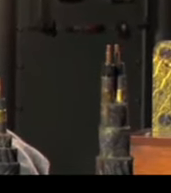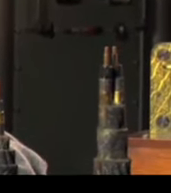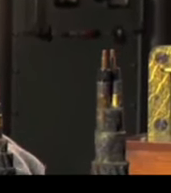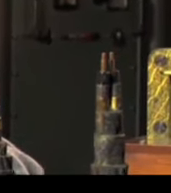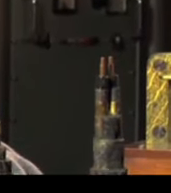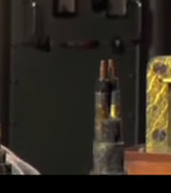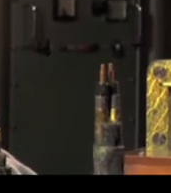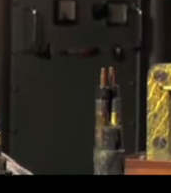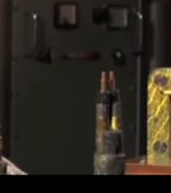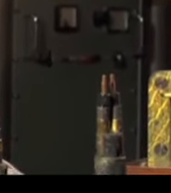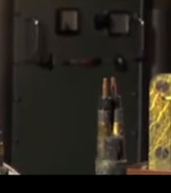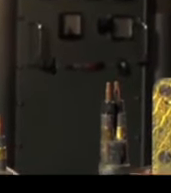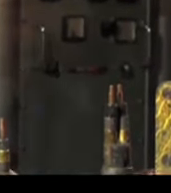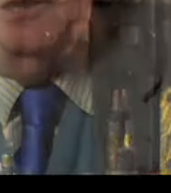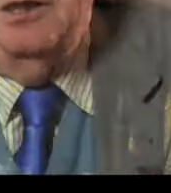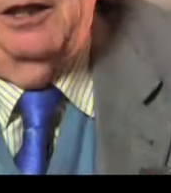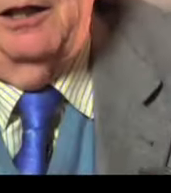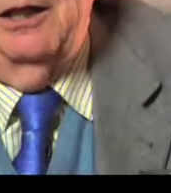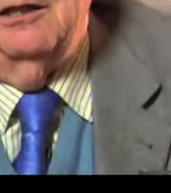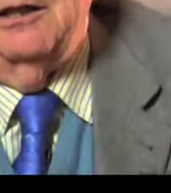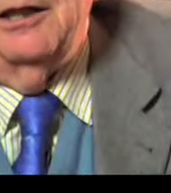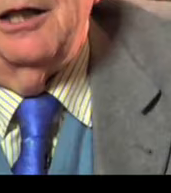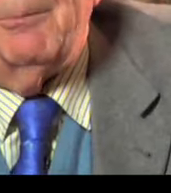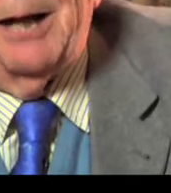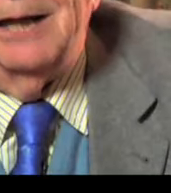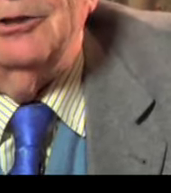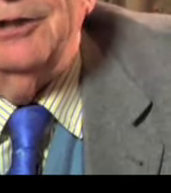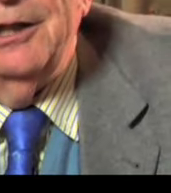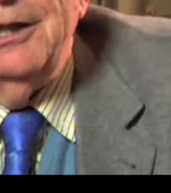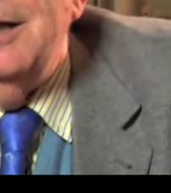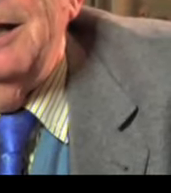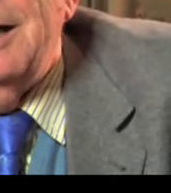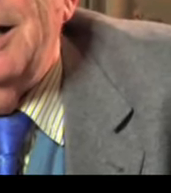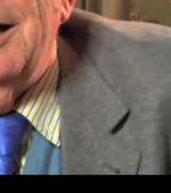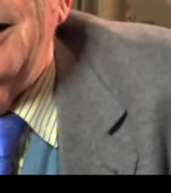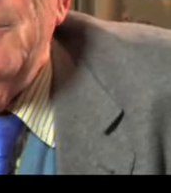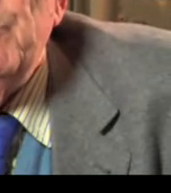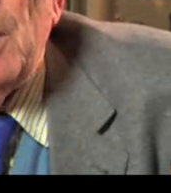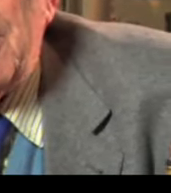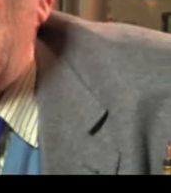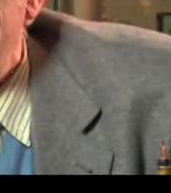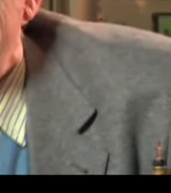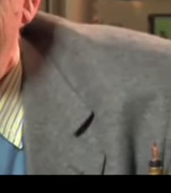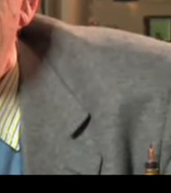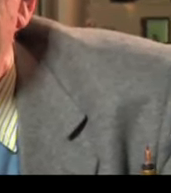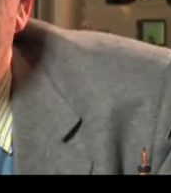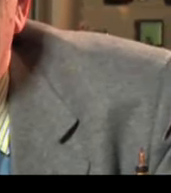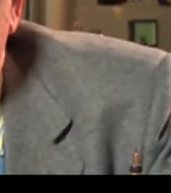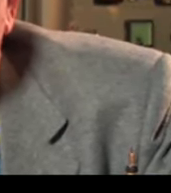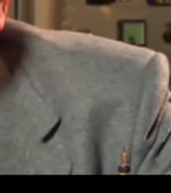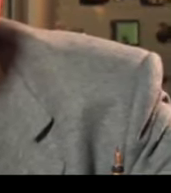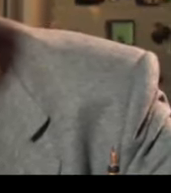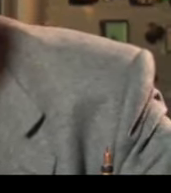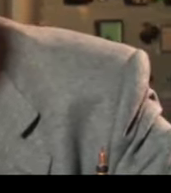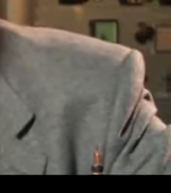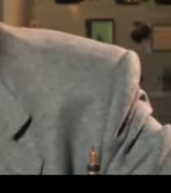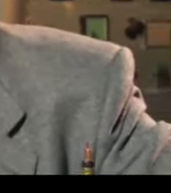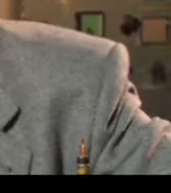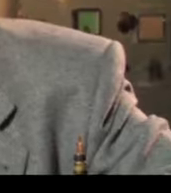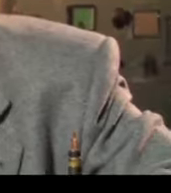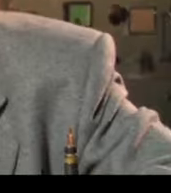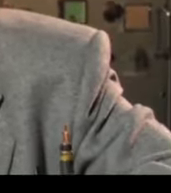es aproximadamente 1910. En el aparato que tenía la Bolsa de Madrid para comunicar con